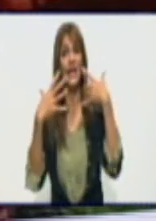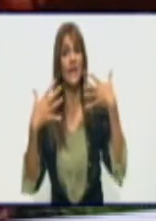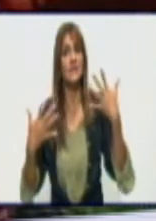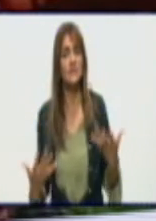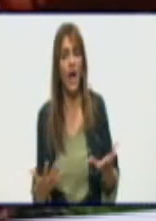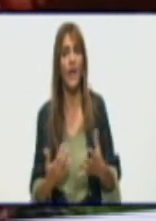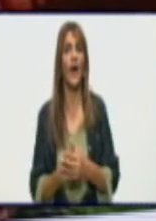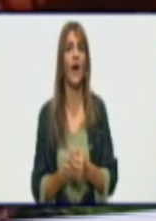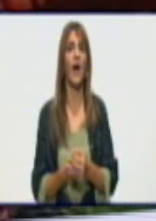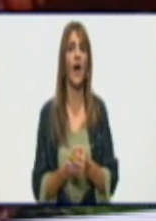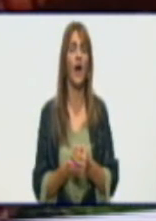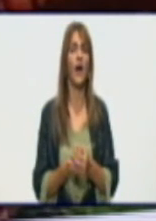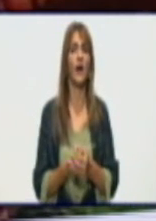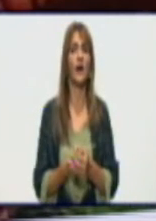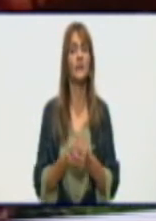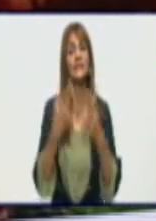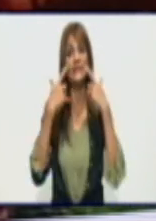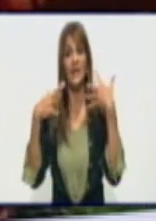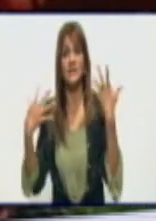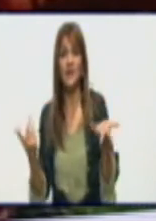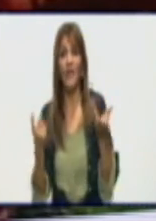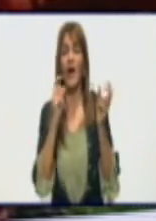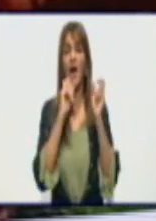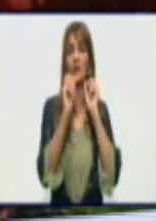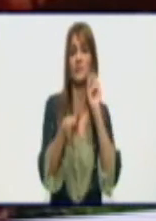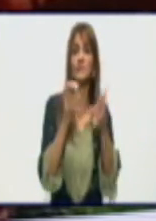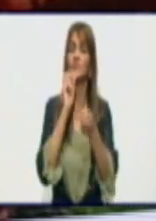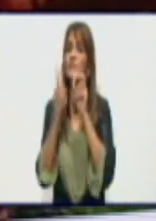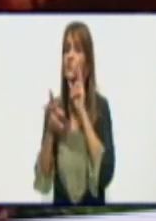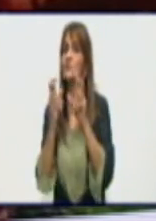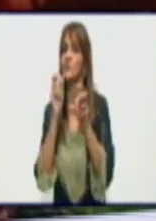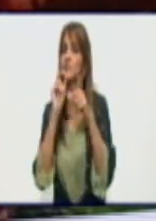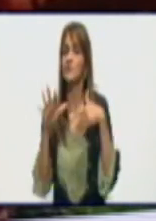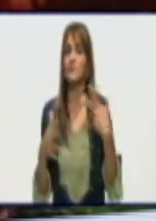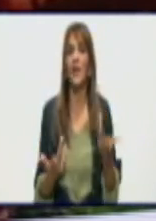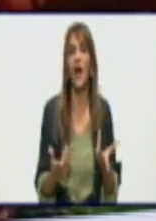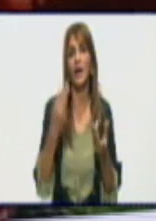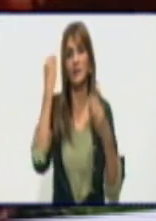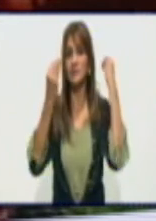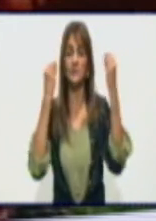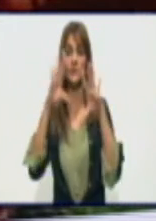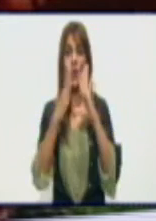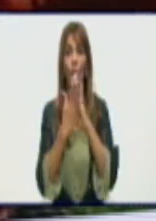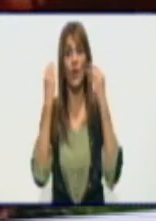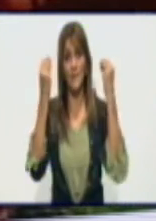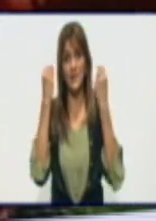la programación de nuestro canal. Pueden hacerlo llamando al teléfono